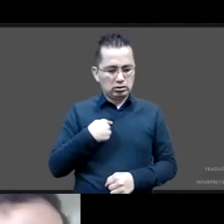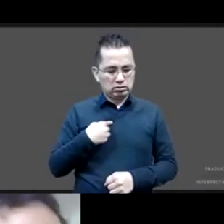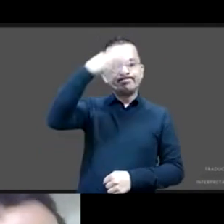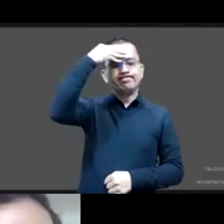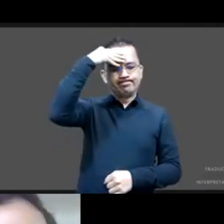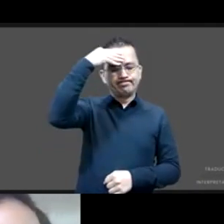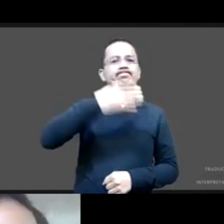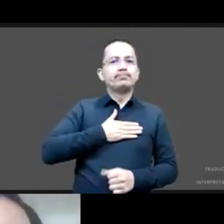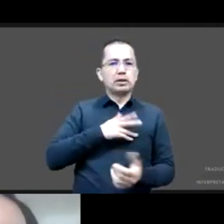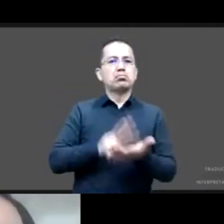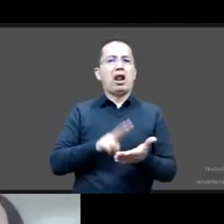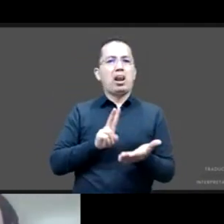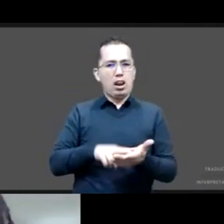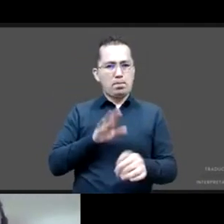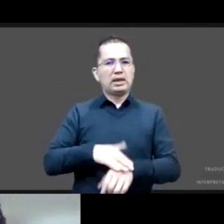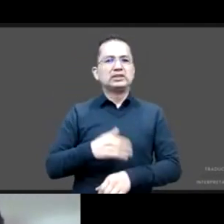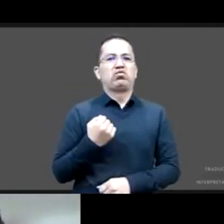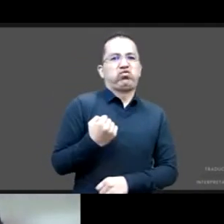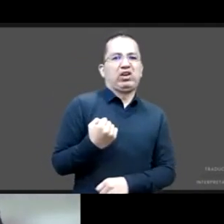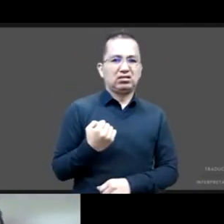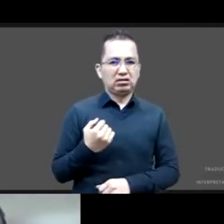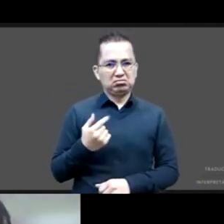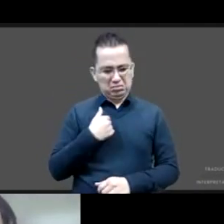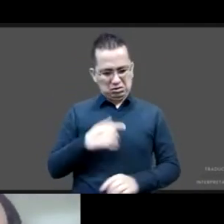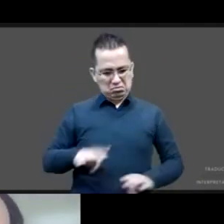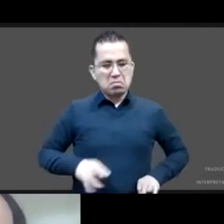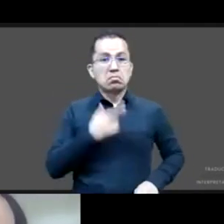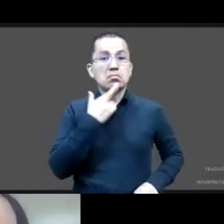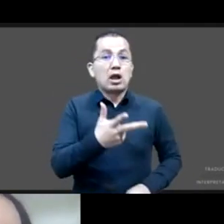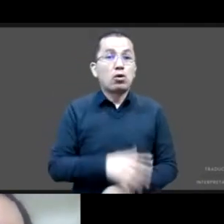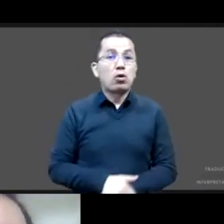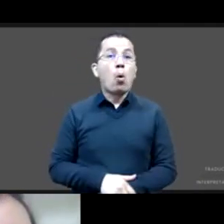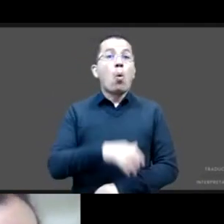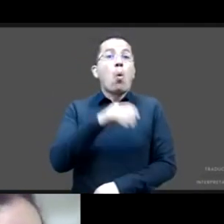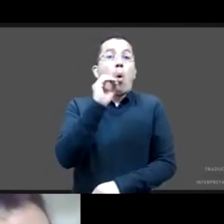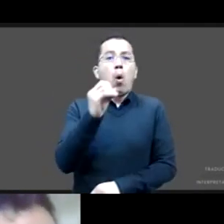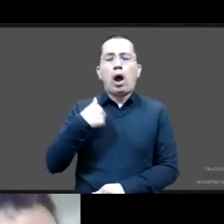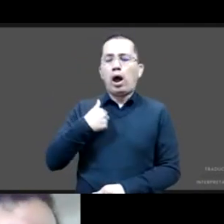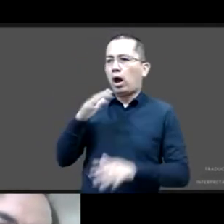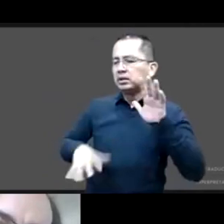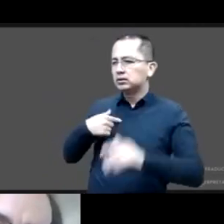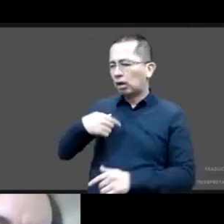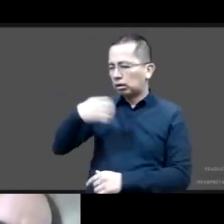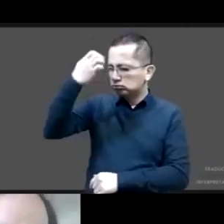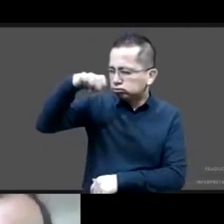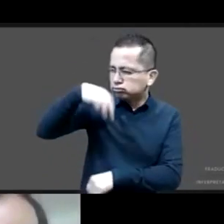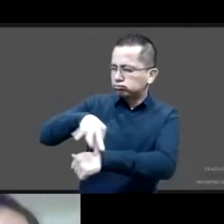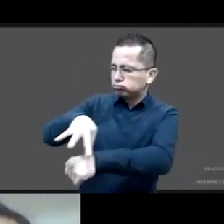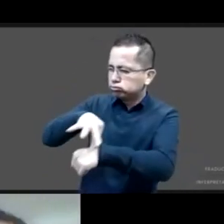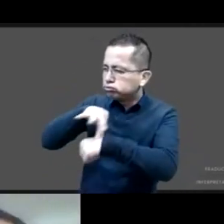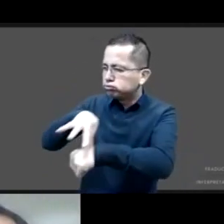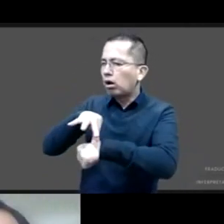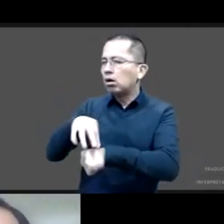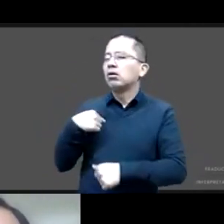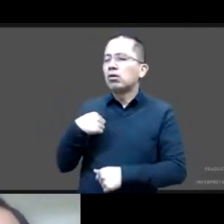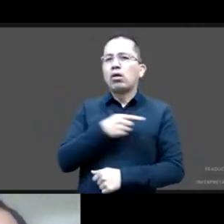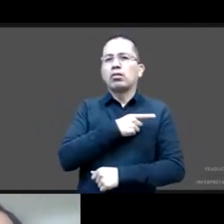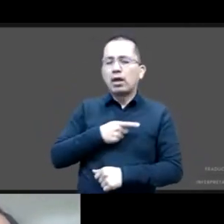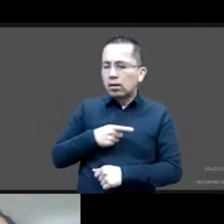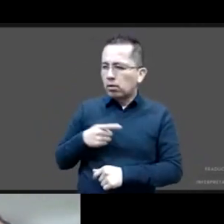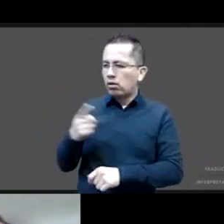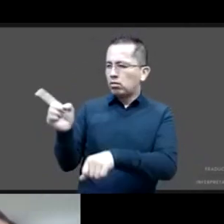convertir esas vivencias en experiencias experiencias significativas a través de la reflexión cotidiana y de